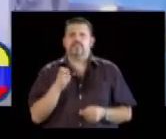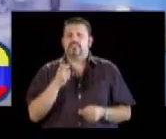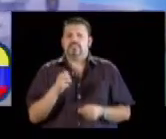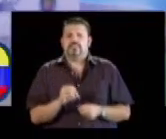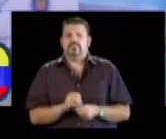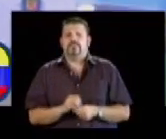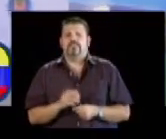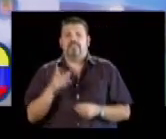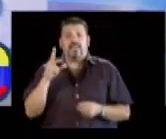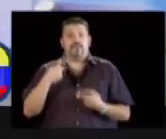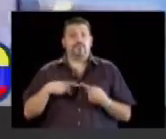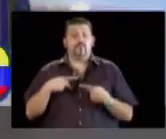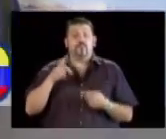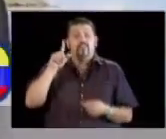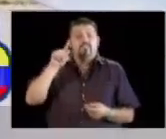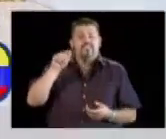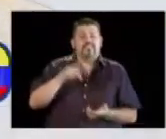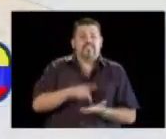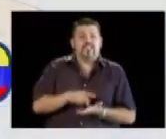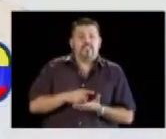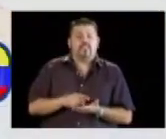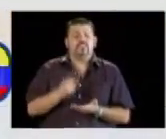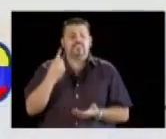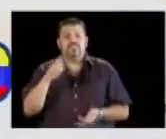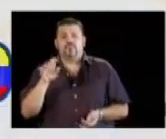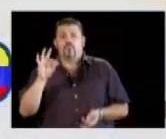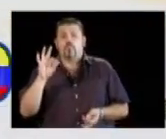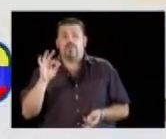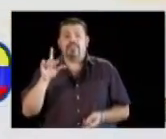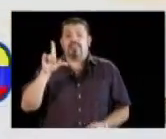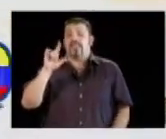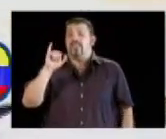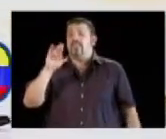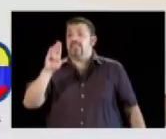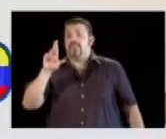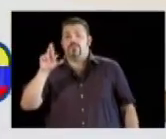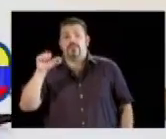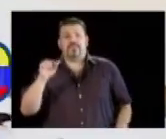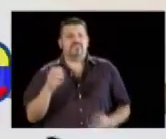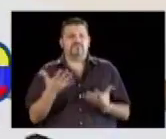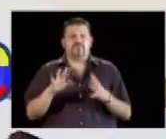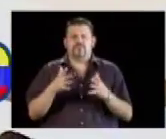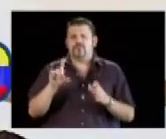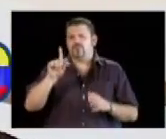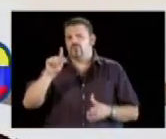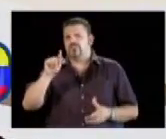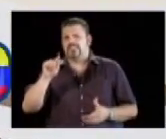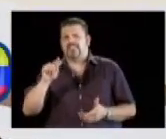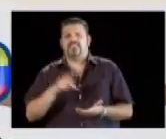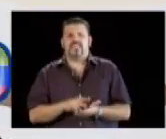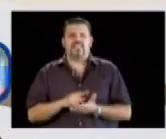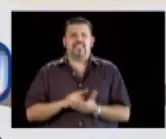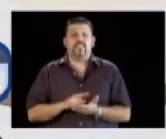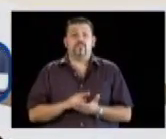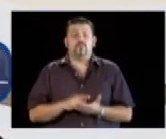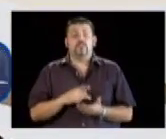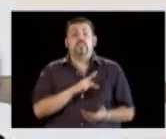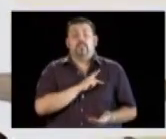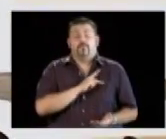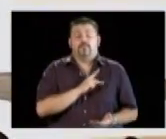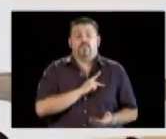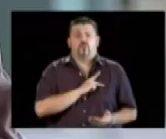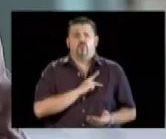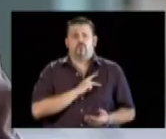de 70 kilos, que eran 140 libras. 140 libras, que son 70 kilos más o menos. El mío